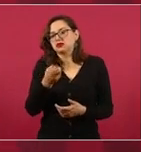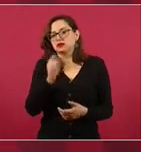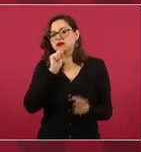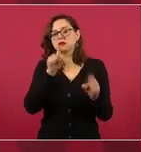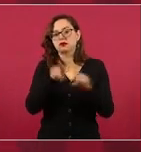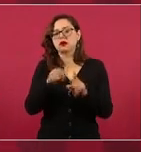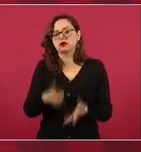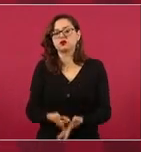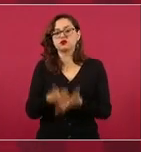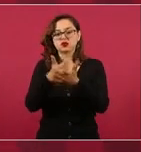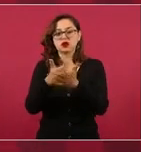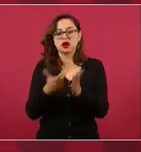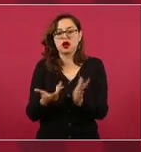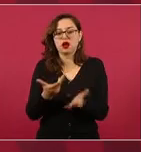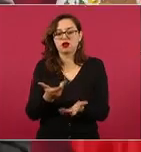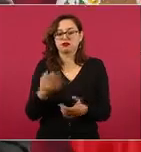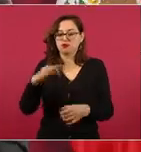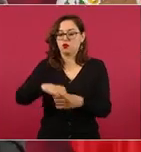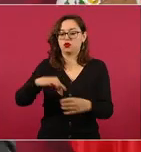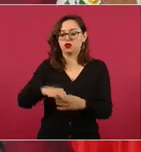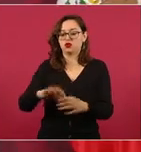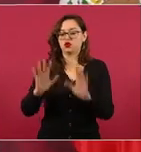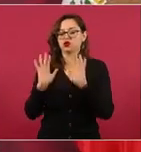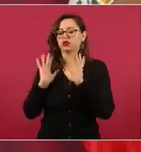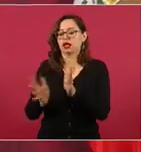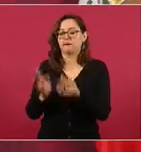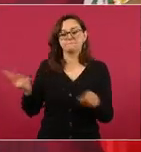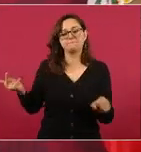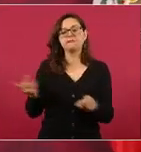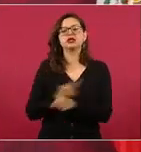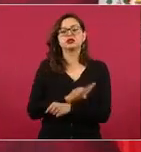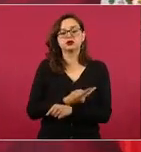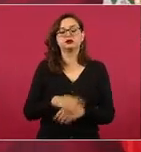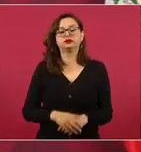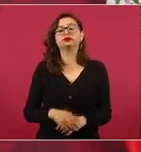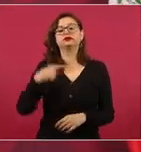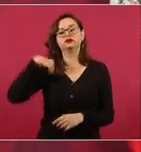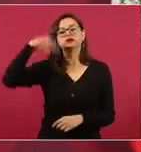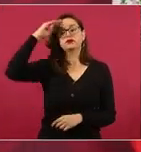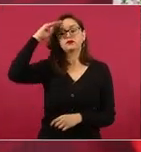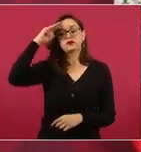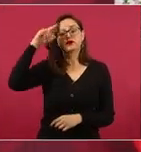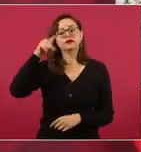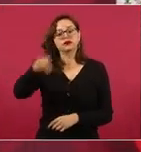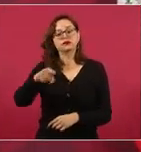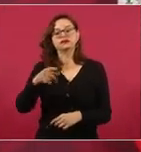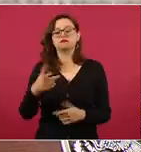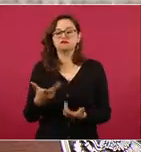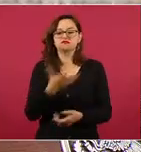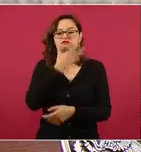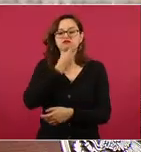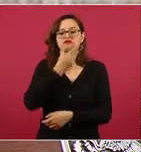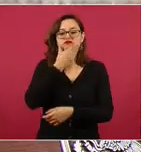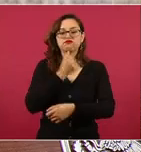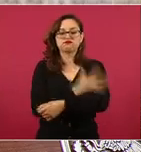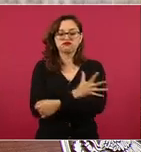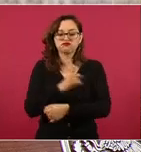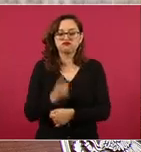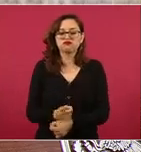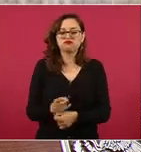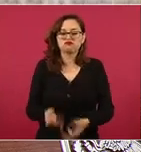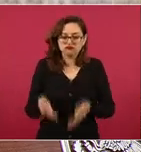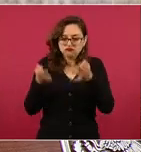Como ya pasaron las elecciones, lo puedo decir. Lo considero un hombre honesto, íntegro,